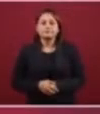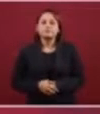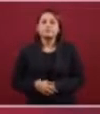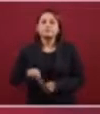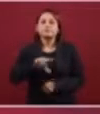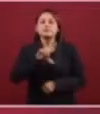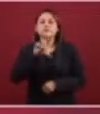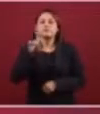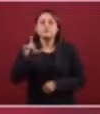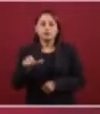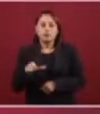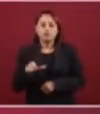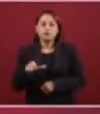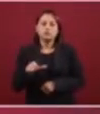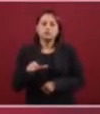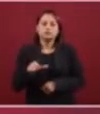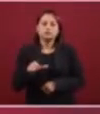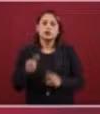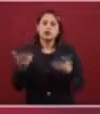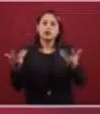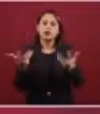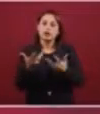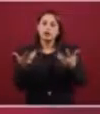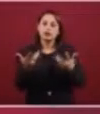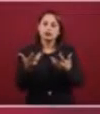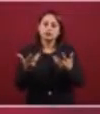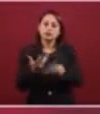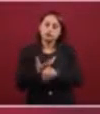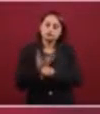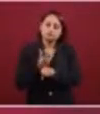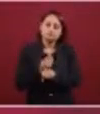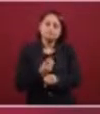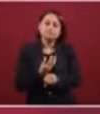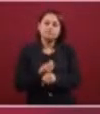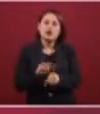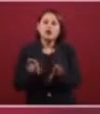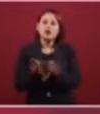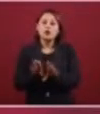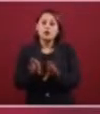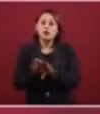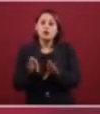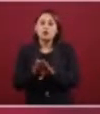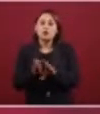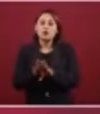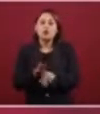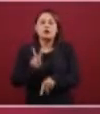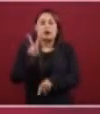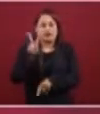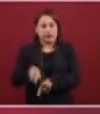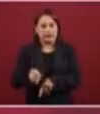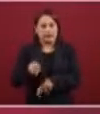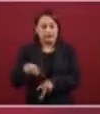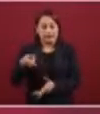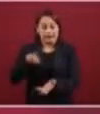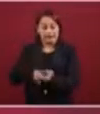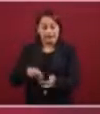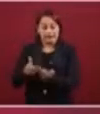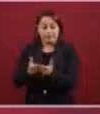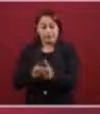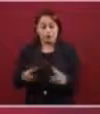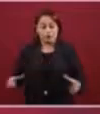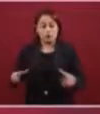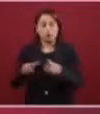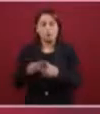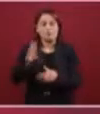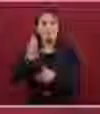una reingeniería. Nos encontramos antes, quiero decirles, una especie de huachicoleo de noticias.